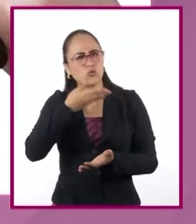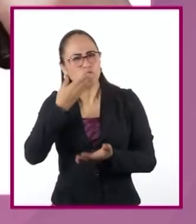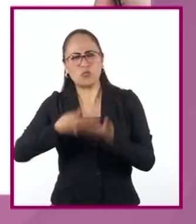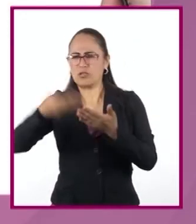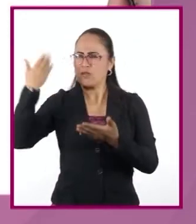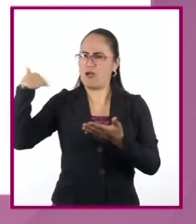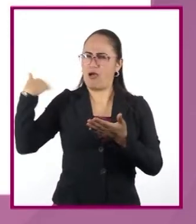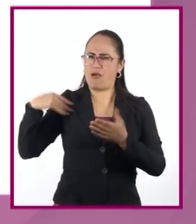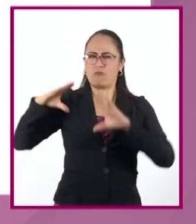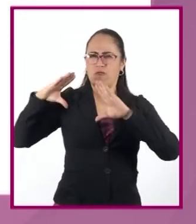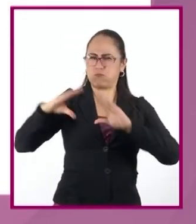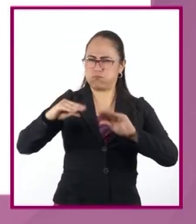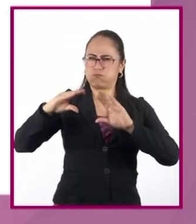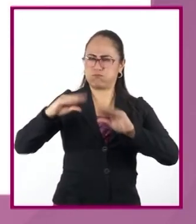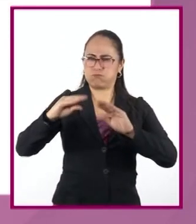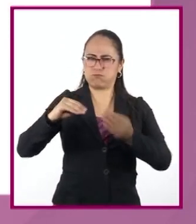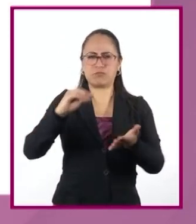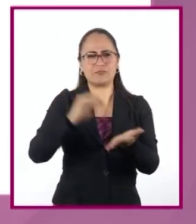antepasados.